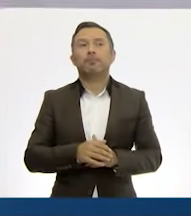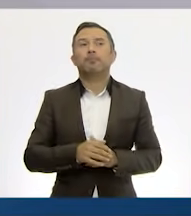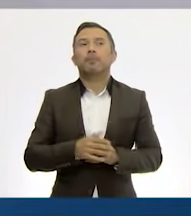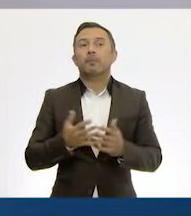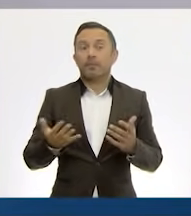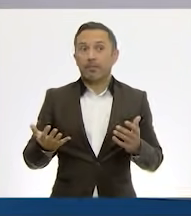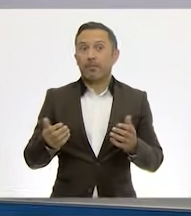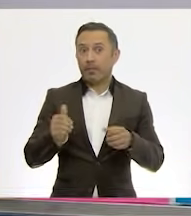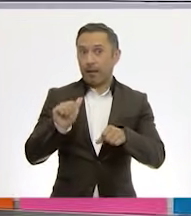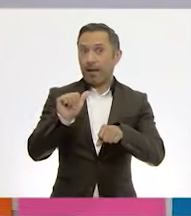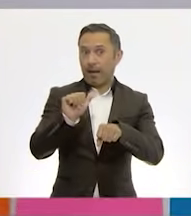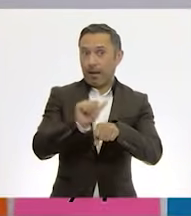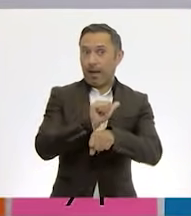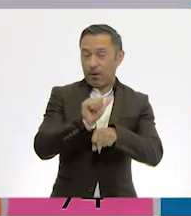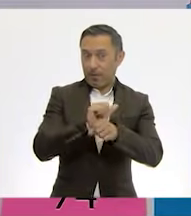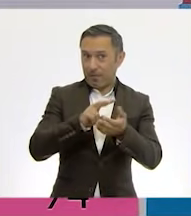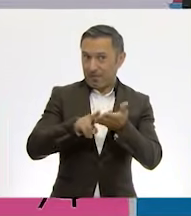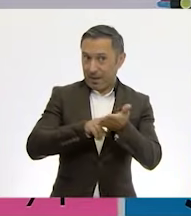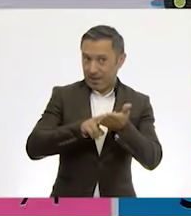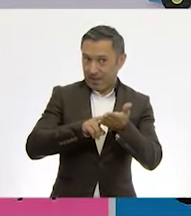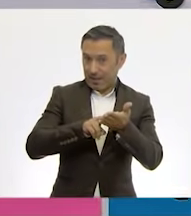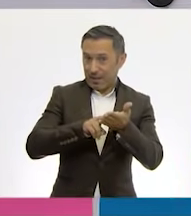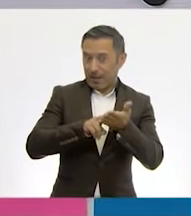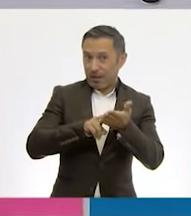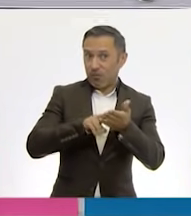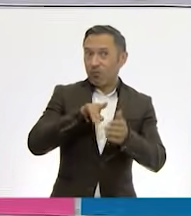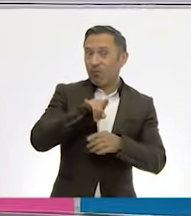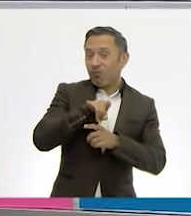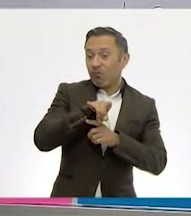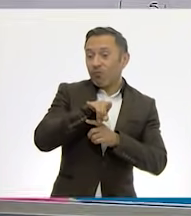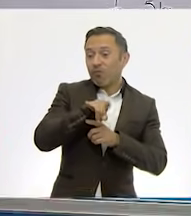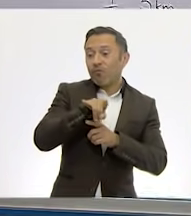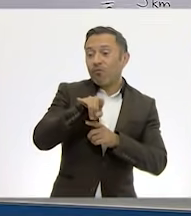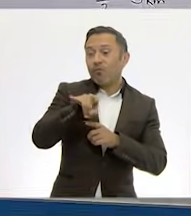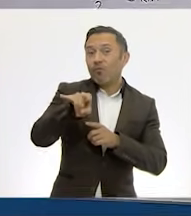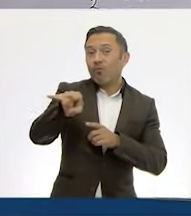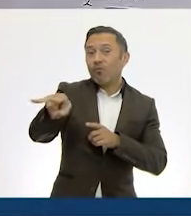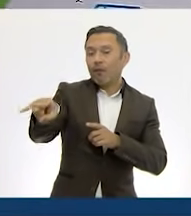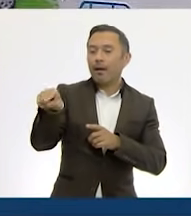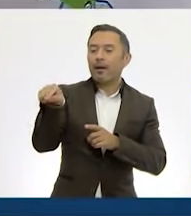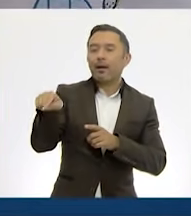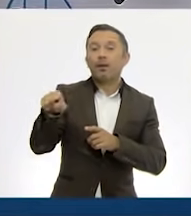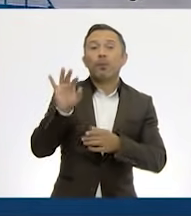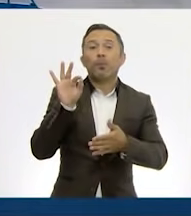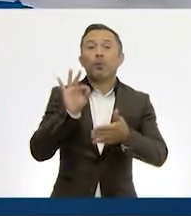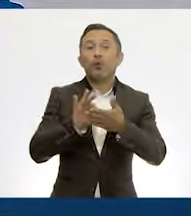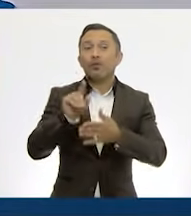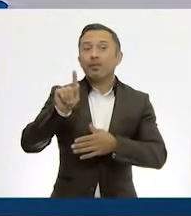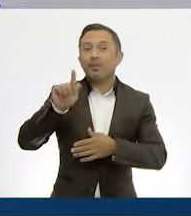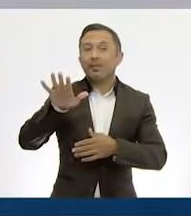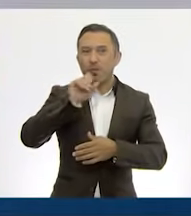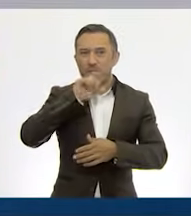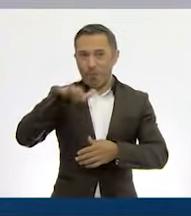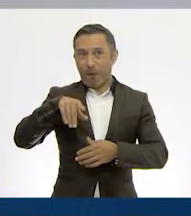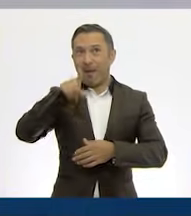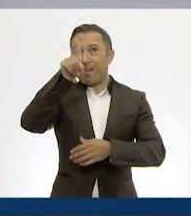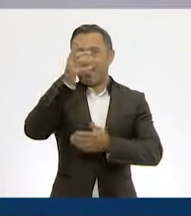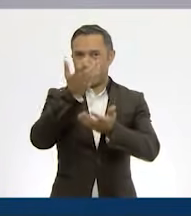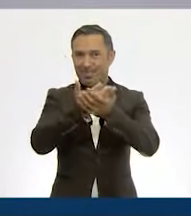el coche verde va a avanzar hasta el punto setenta y cinco, que también ya tenemos aquí la marca.